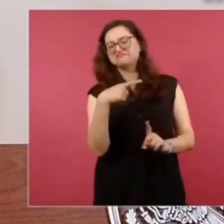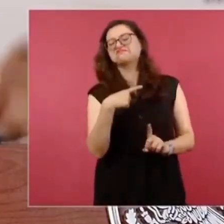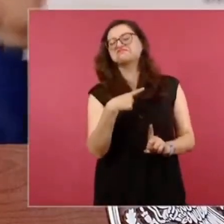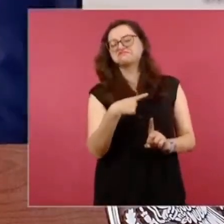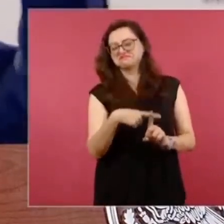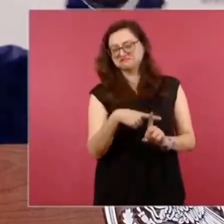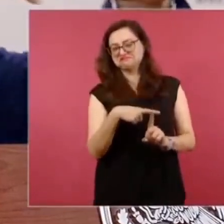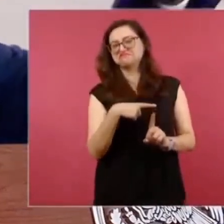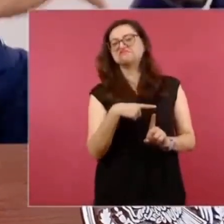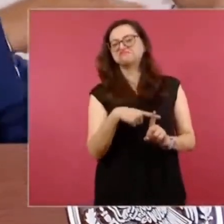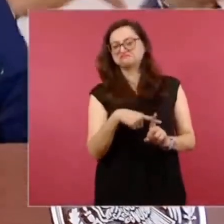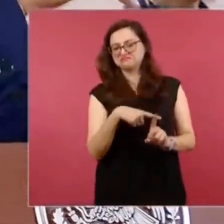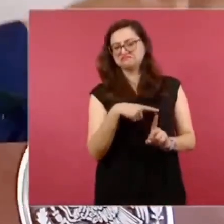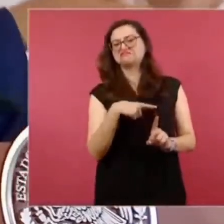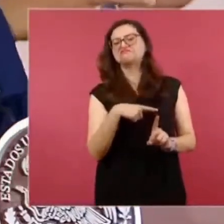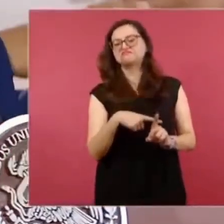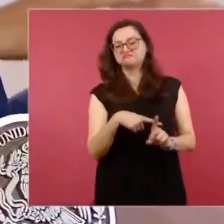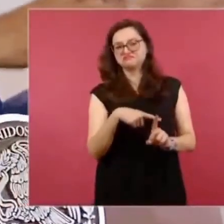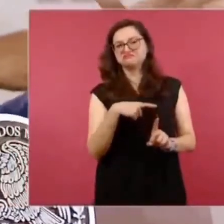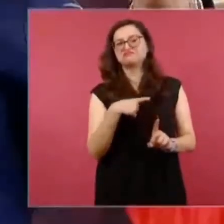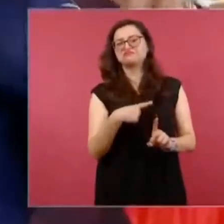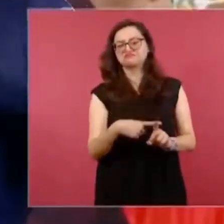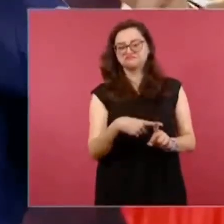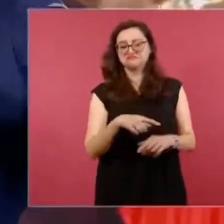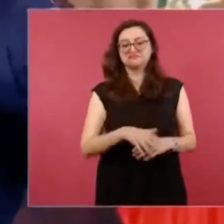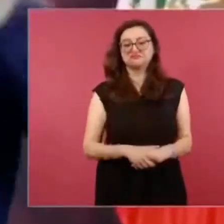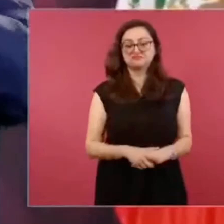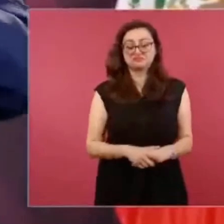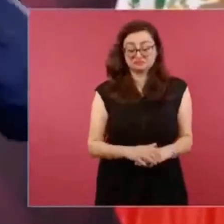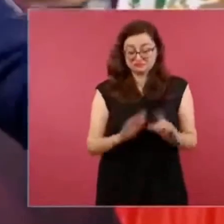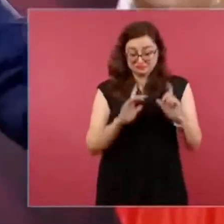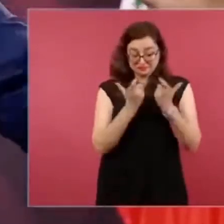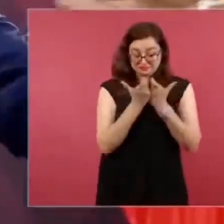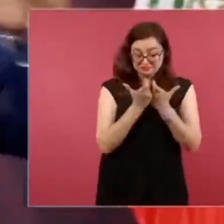Lo tengo muy claro. En la parte económica, comercial,